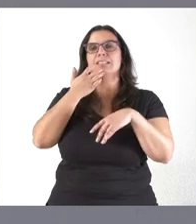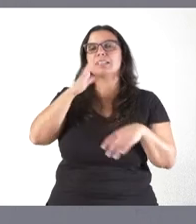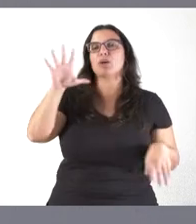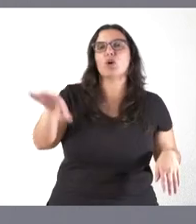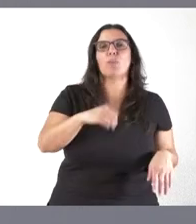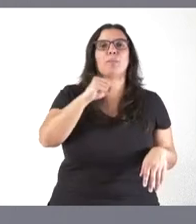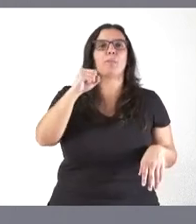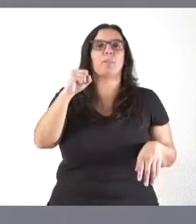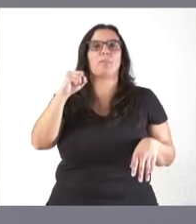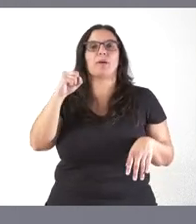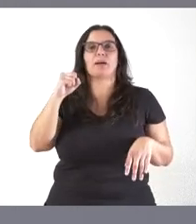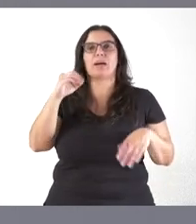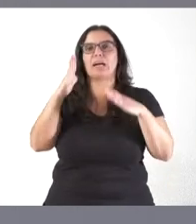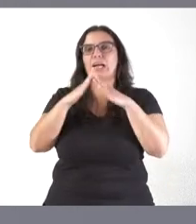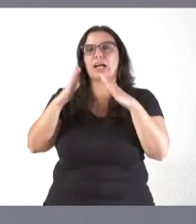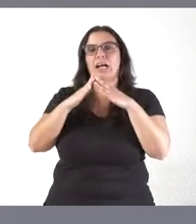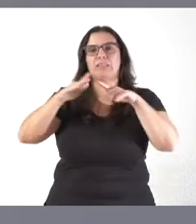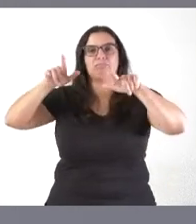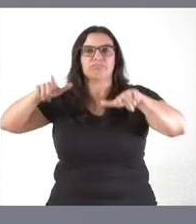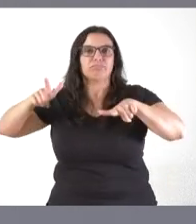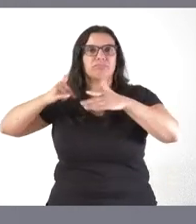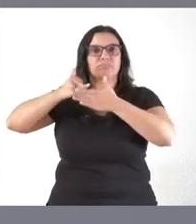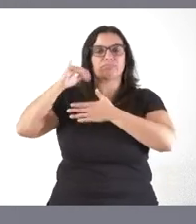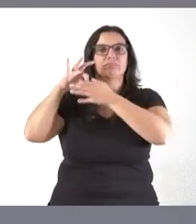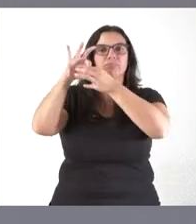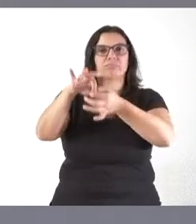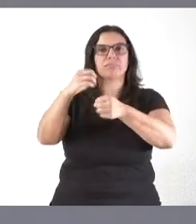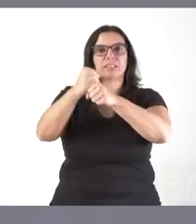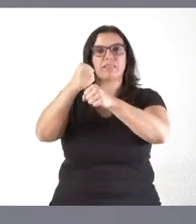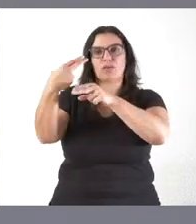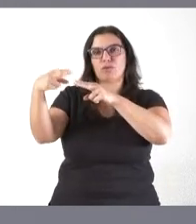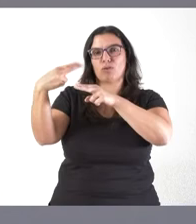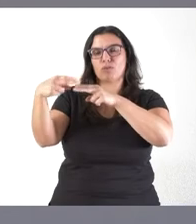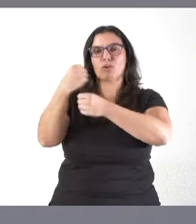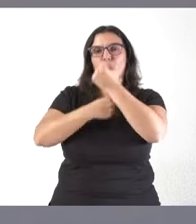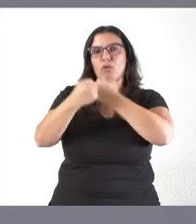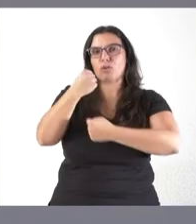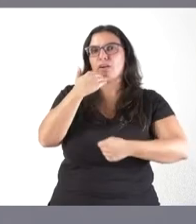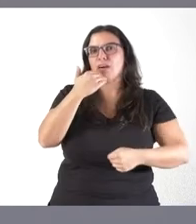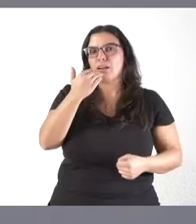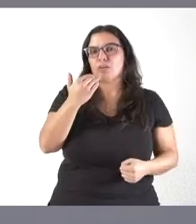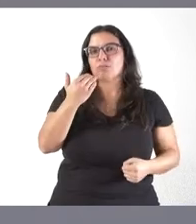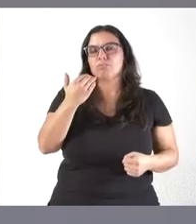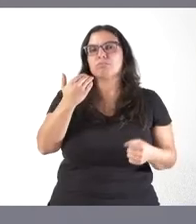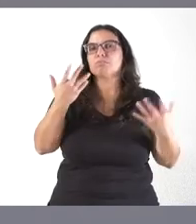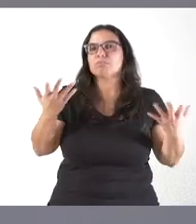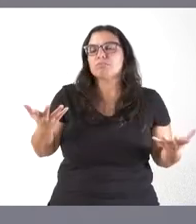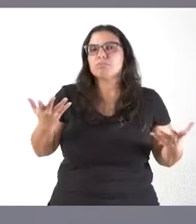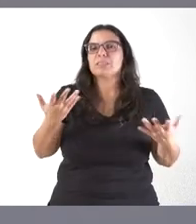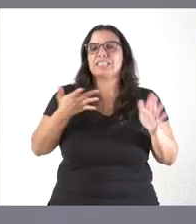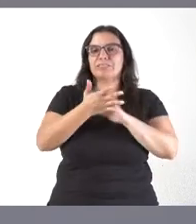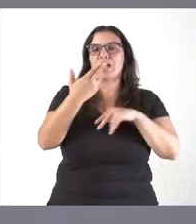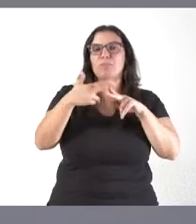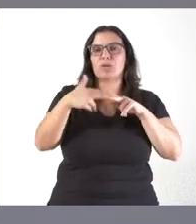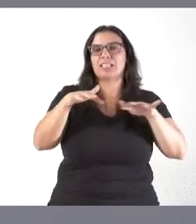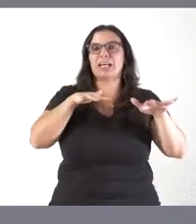de bienes inmuebles vinculados a una actividad económica en el mundo rural Pues estamos hablando de políticas activas